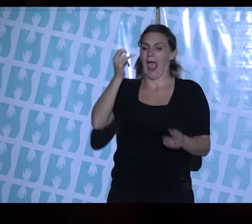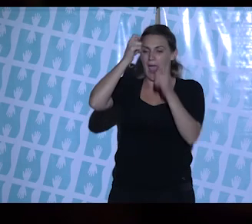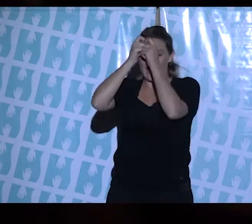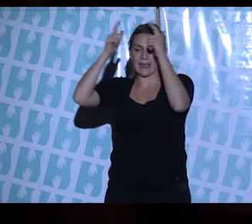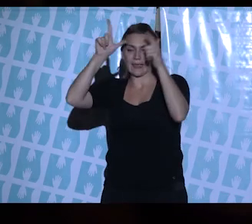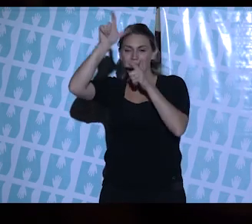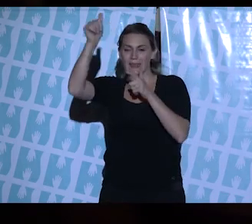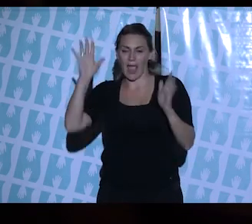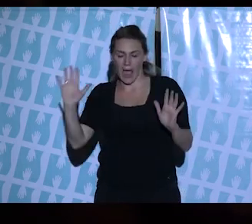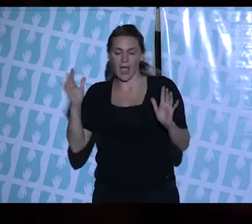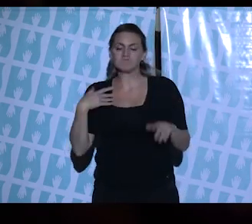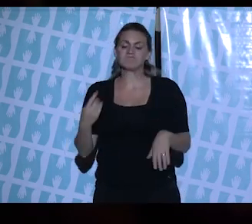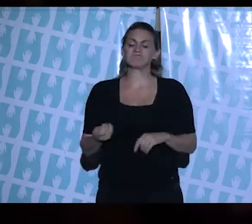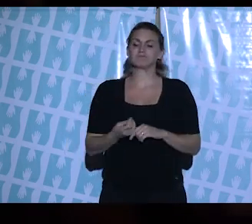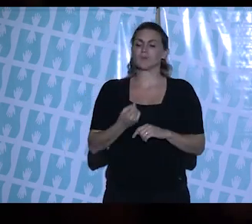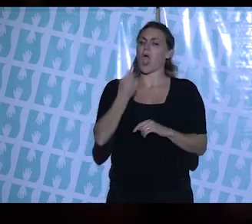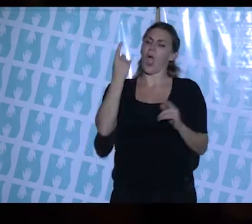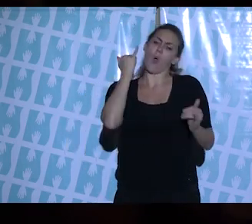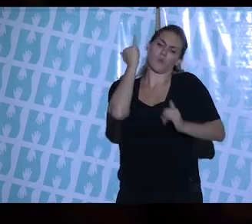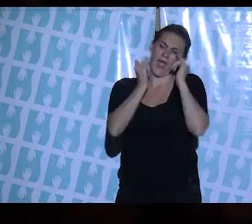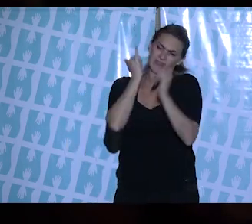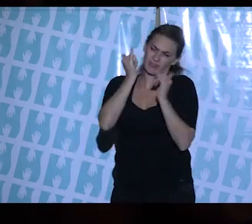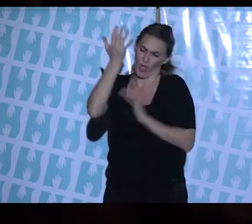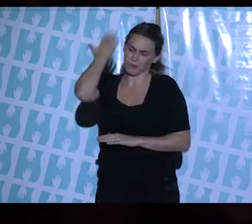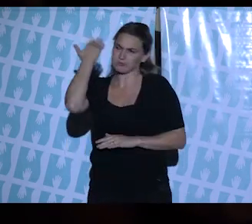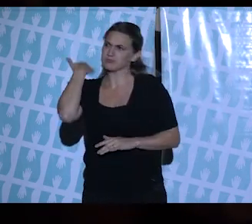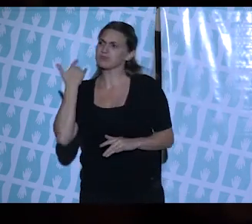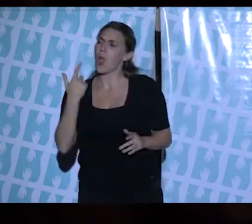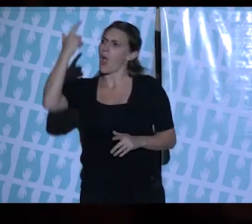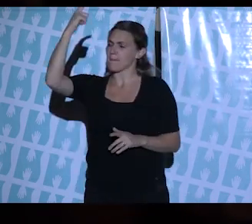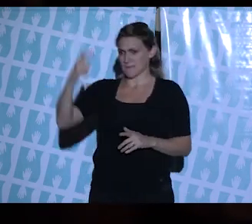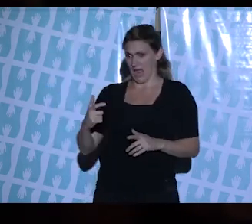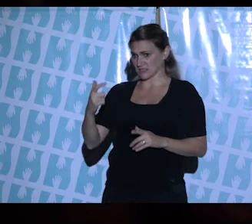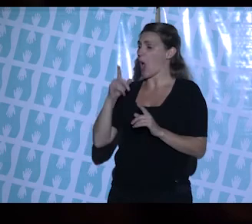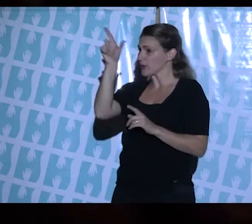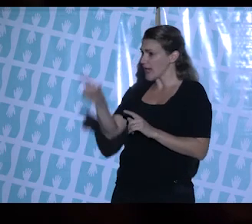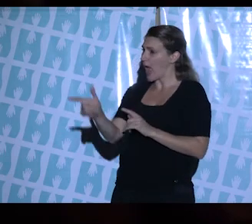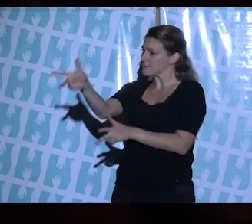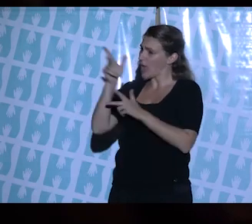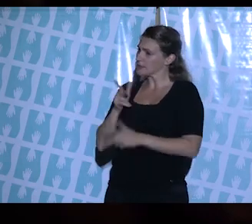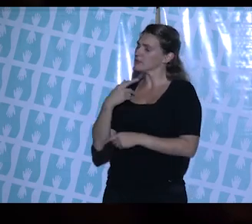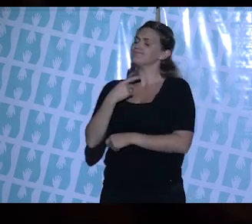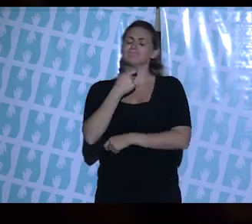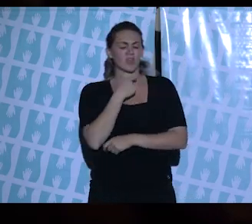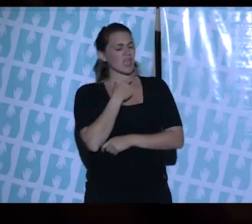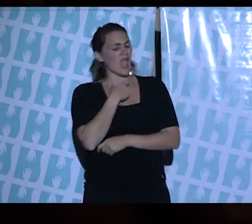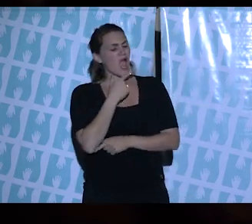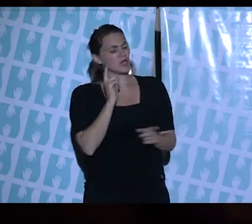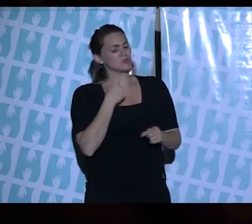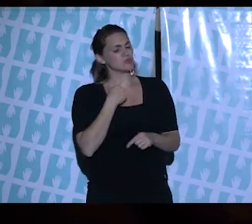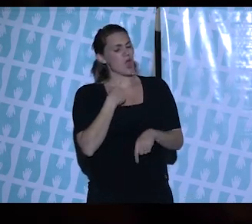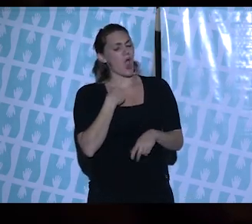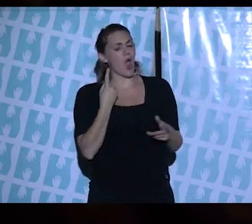un paciente muy poderoso económicamente que yo atendía me dijo: doctor, yo quiero invertir en investigación